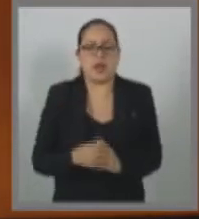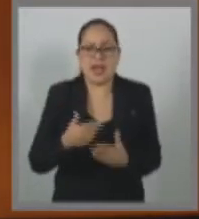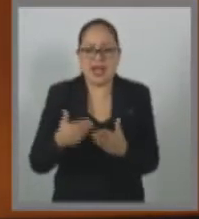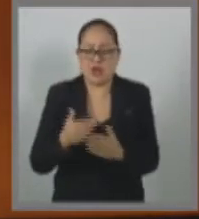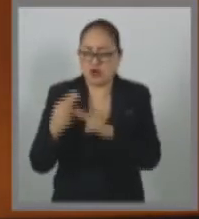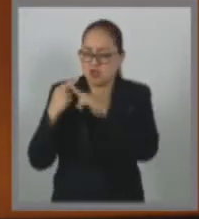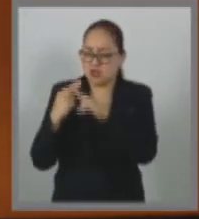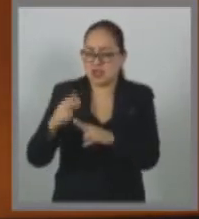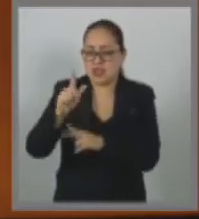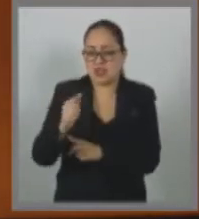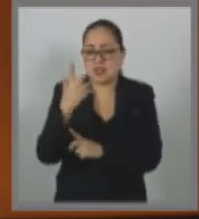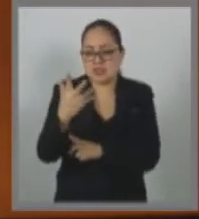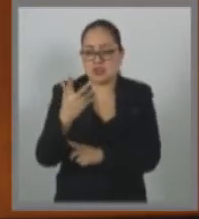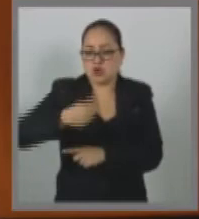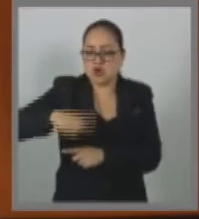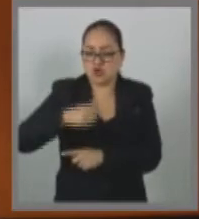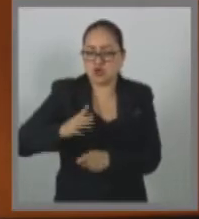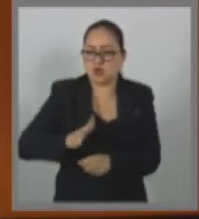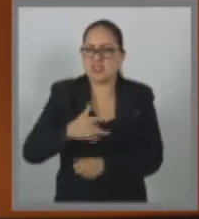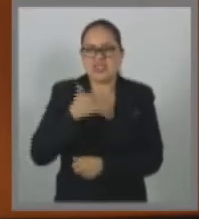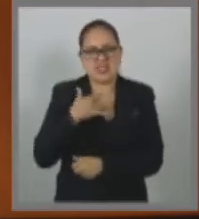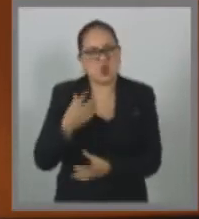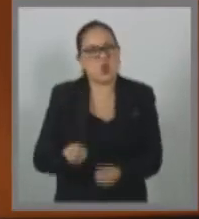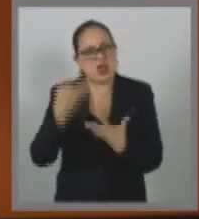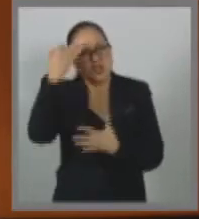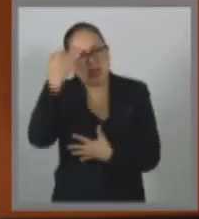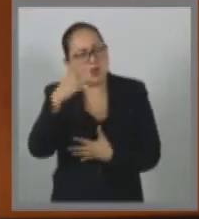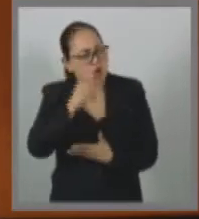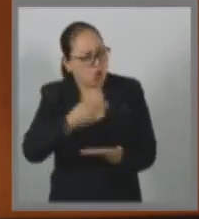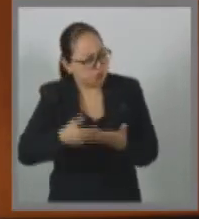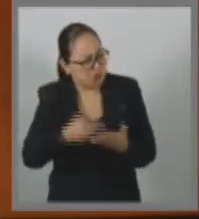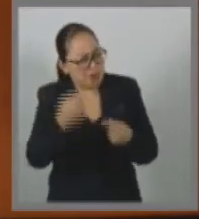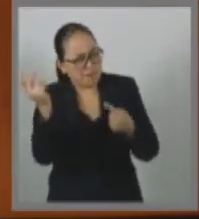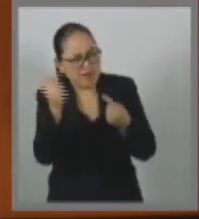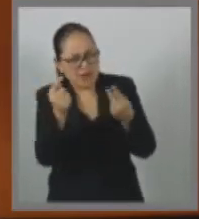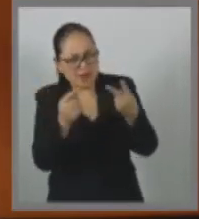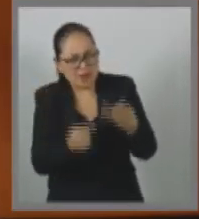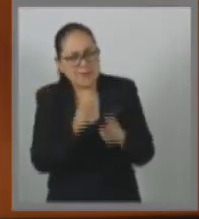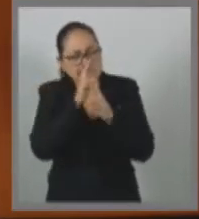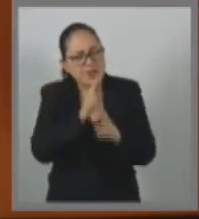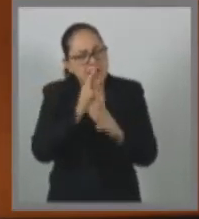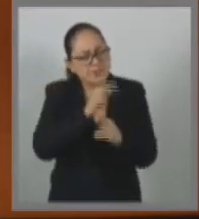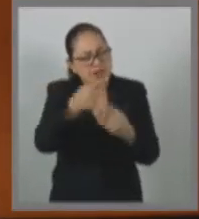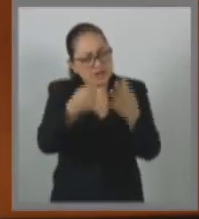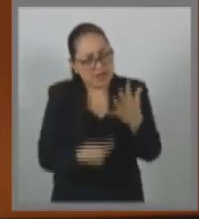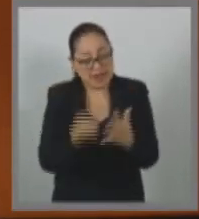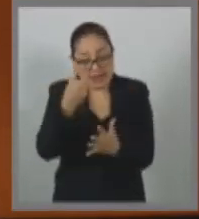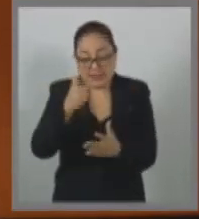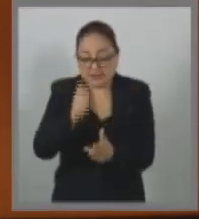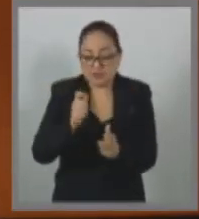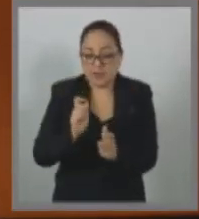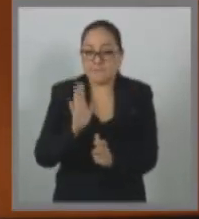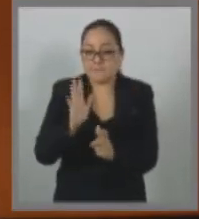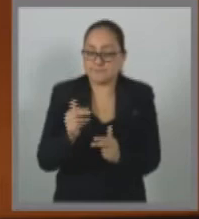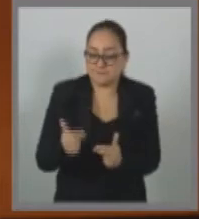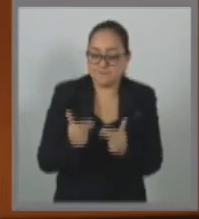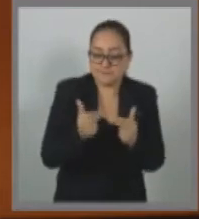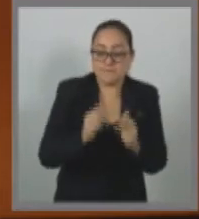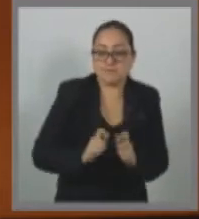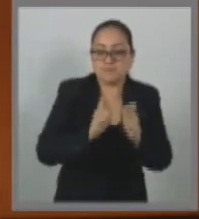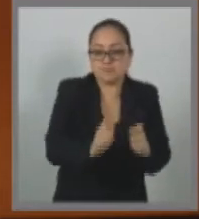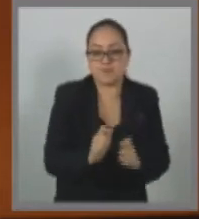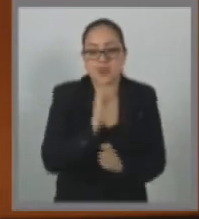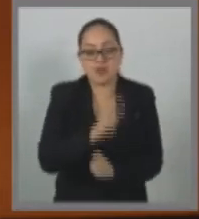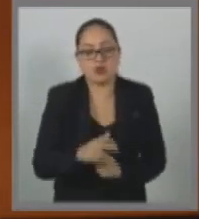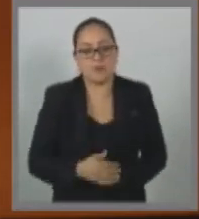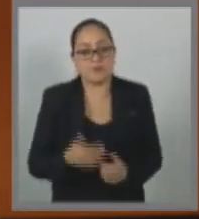aniversario no lo medimos con tiempo, lo contamos con resultados porque ello será nuestro mejor legado. Hoy es un